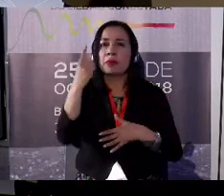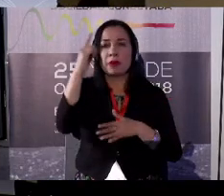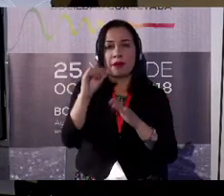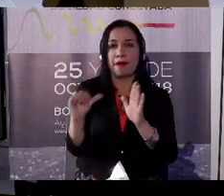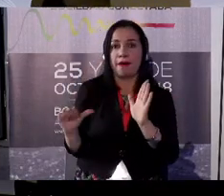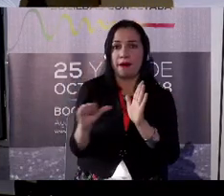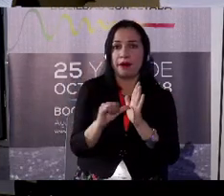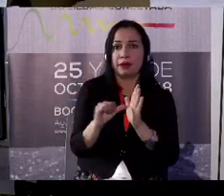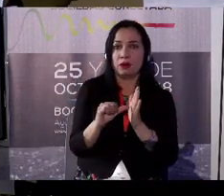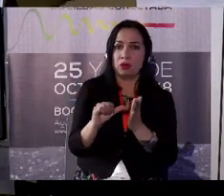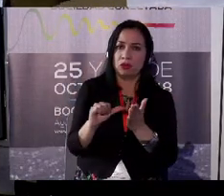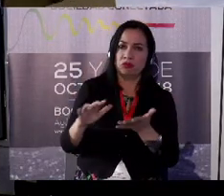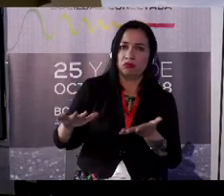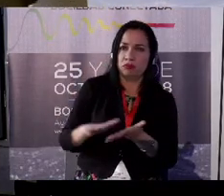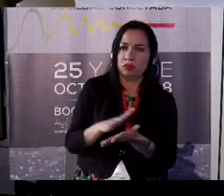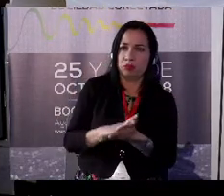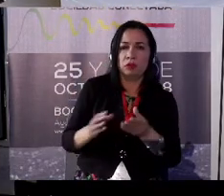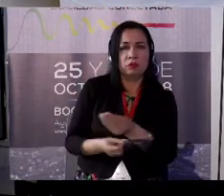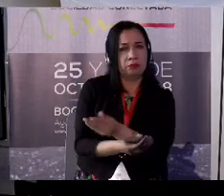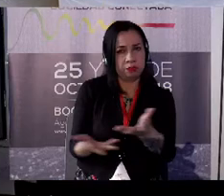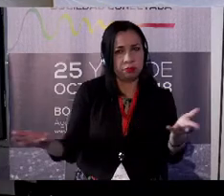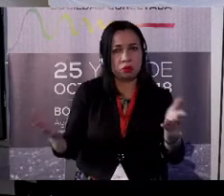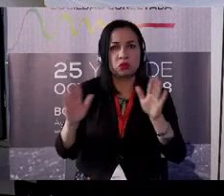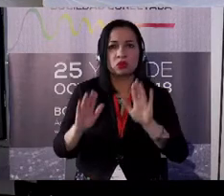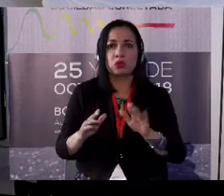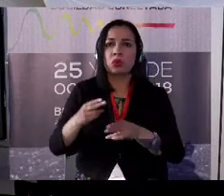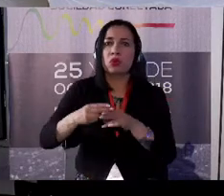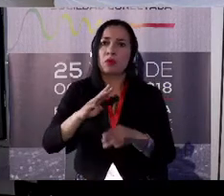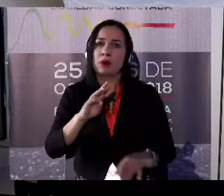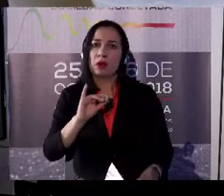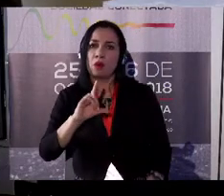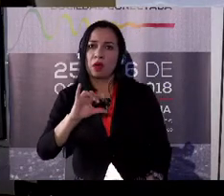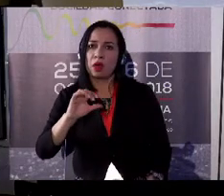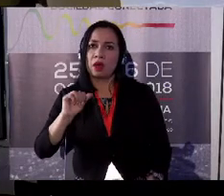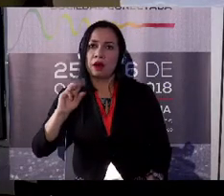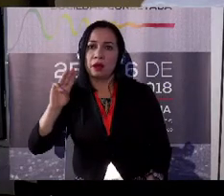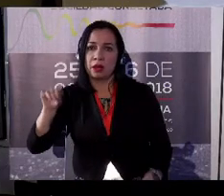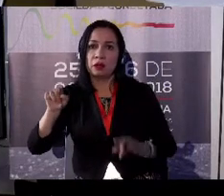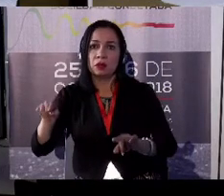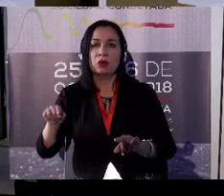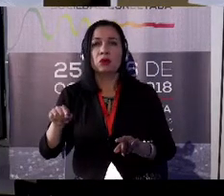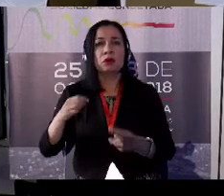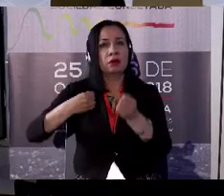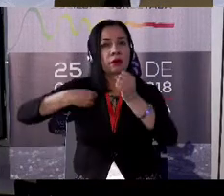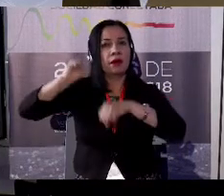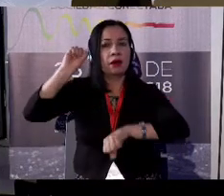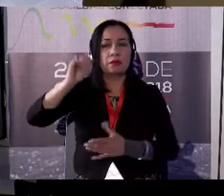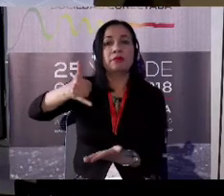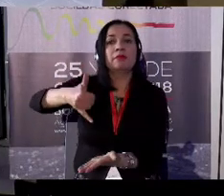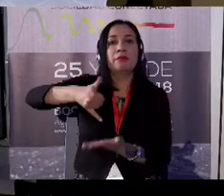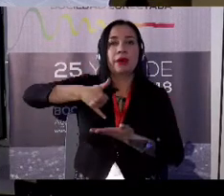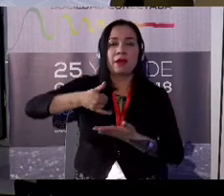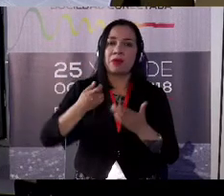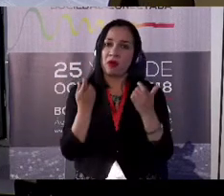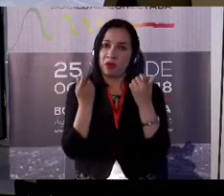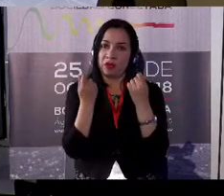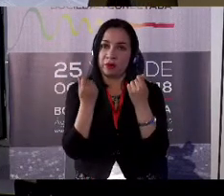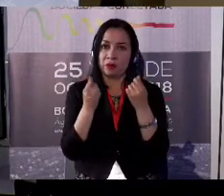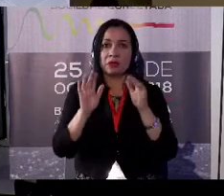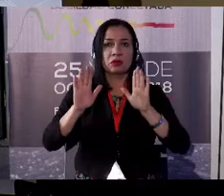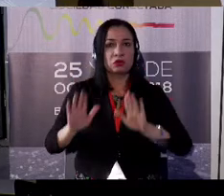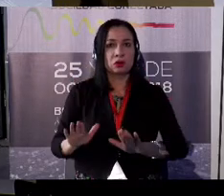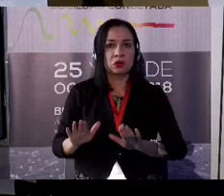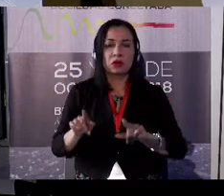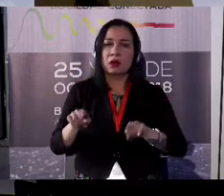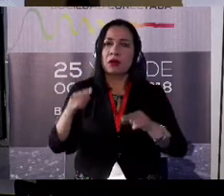respecto. William Vickrey ganó un premio Nobel de literatura, iba a decir, de economía eventualmente, y se le